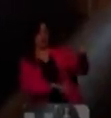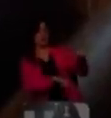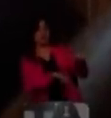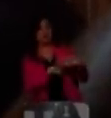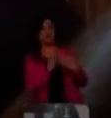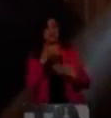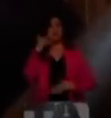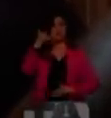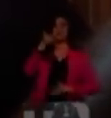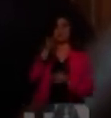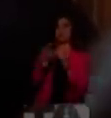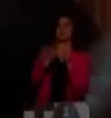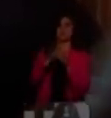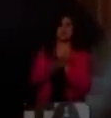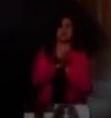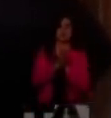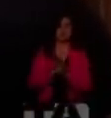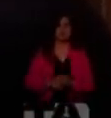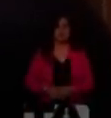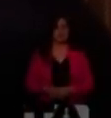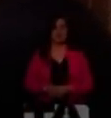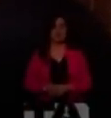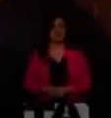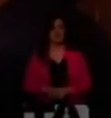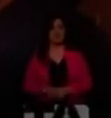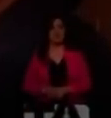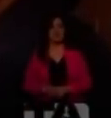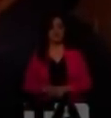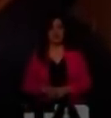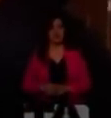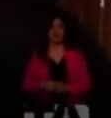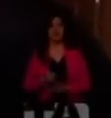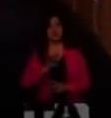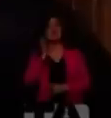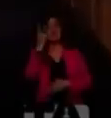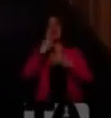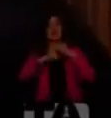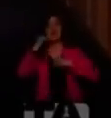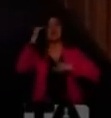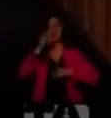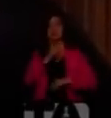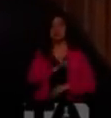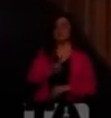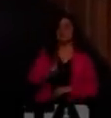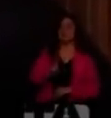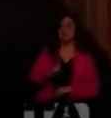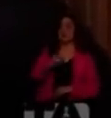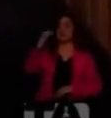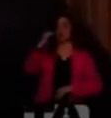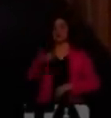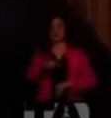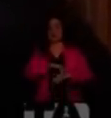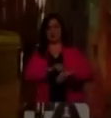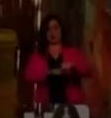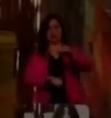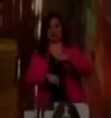no le contestaba el teléfono. Y ellas vinieron a buscarla. Y ahí dice que la niña mayor la encontró en